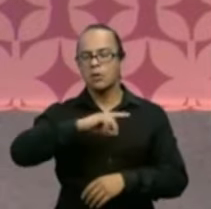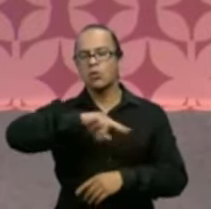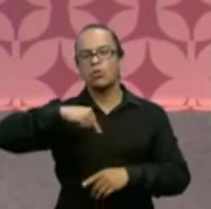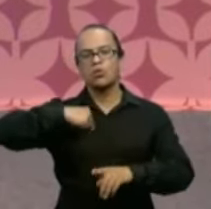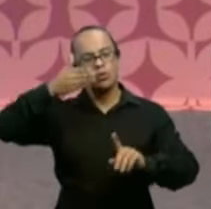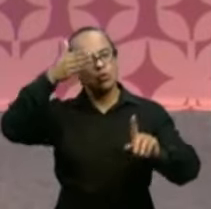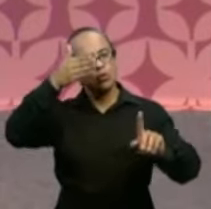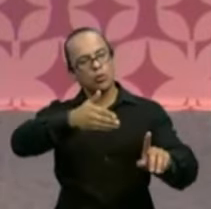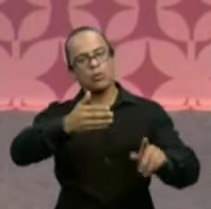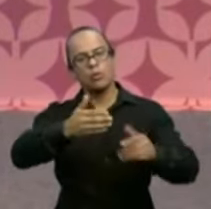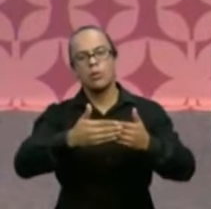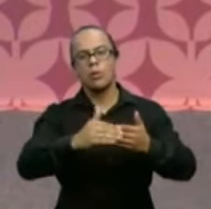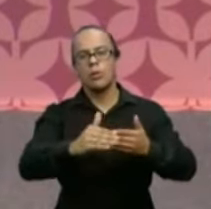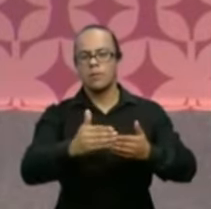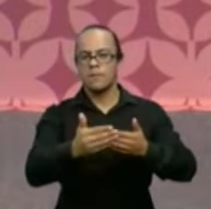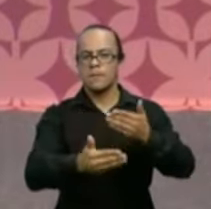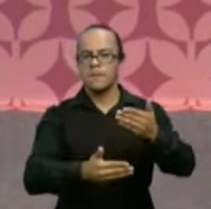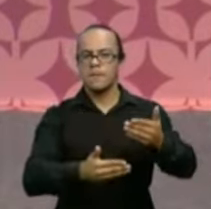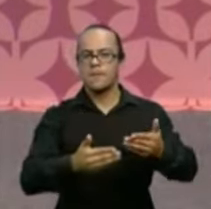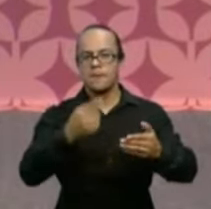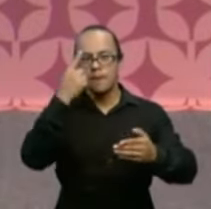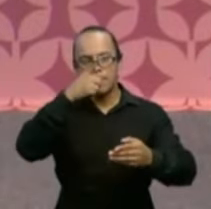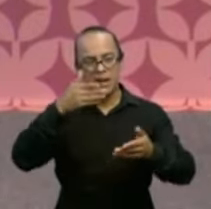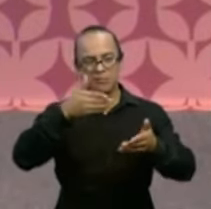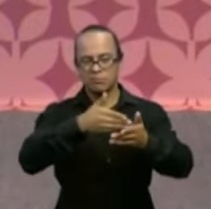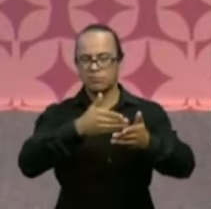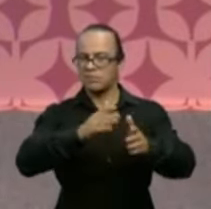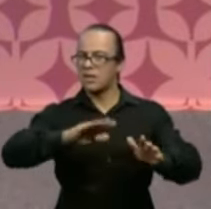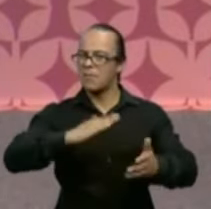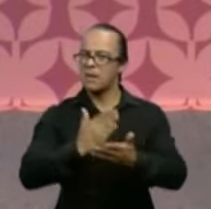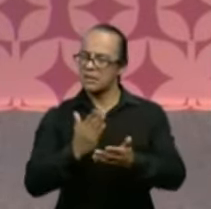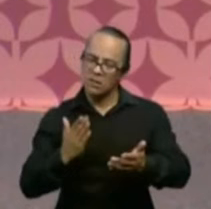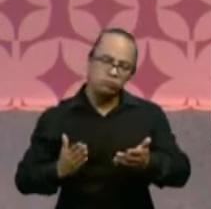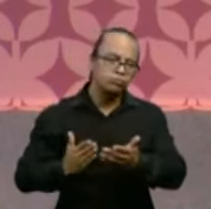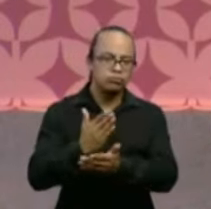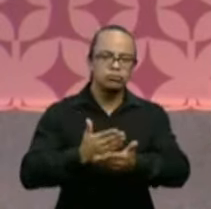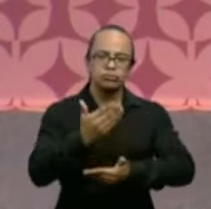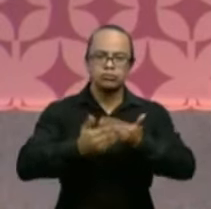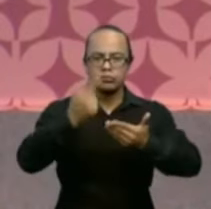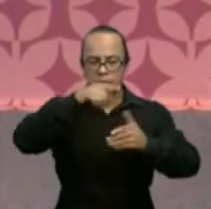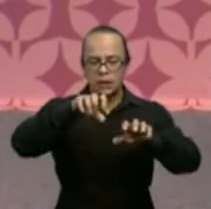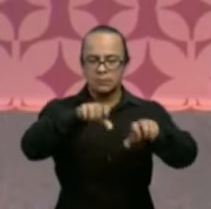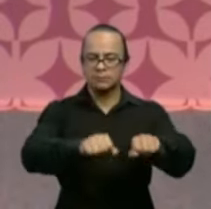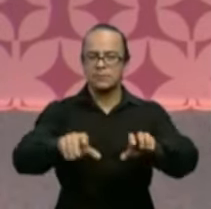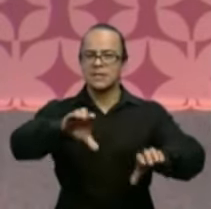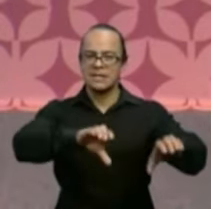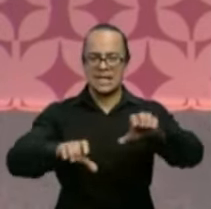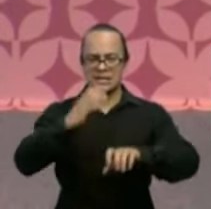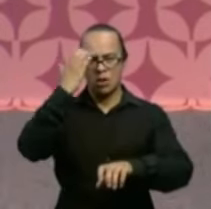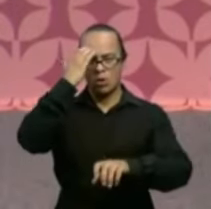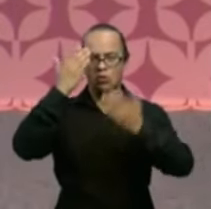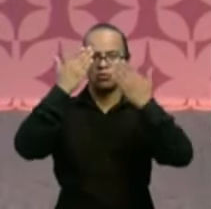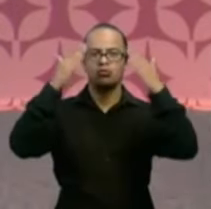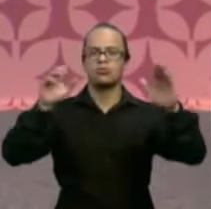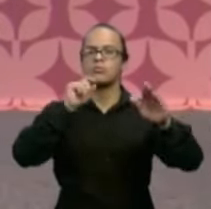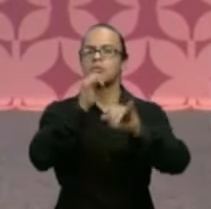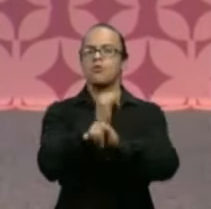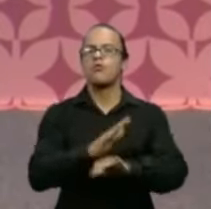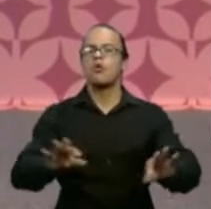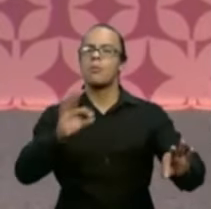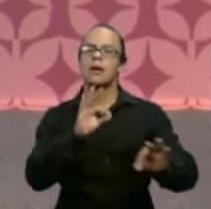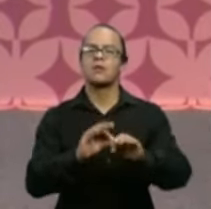enfocaremos arduamente en romper las barreras para acceder a la ciencia, al conocimiento y a la